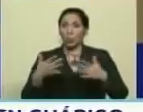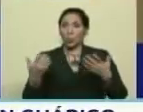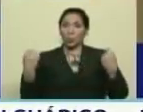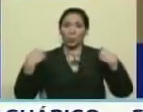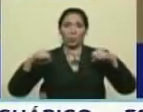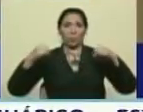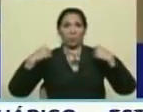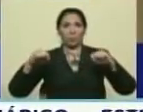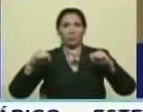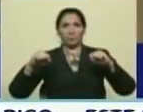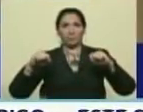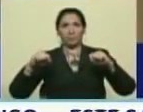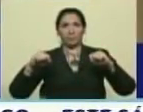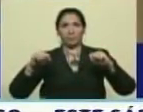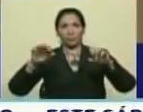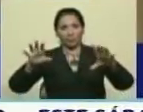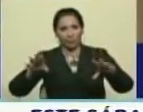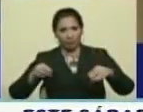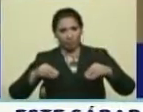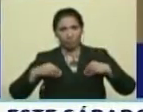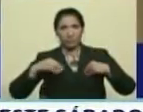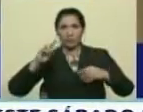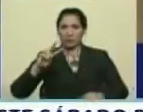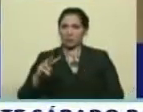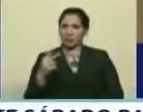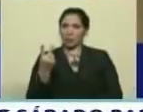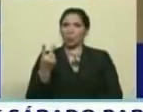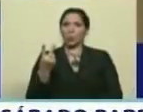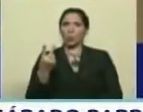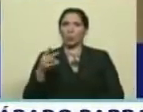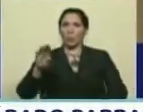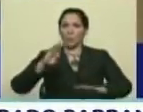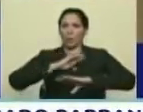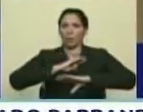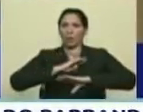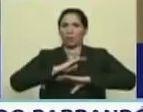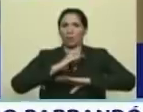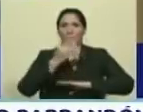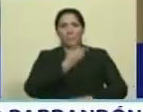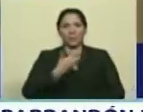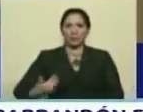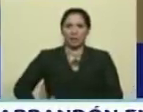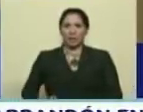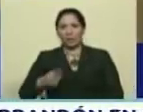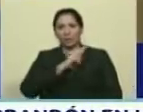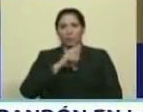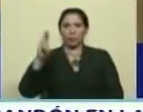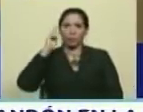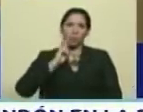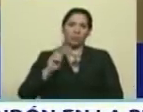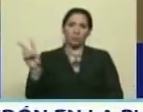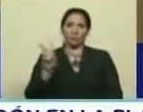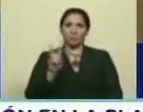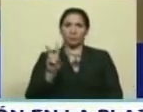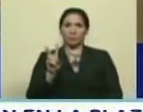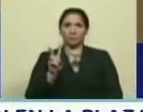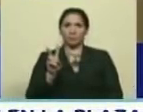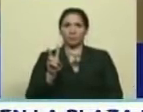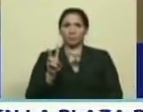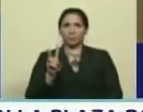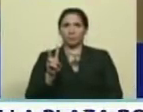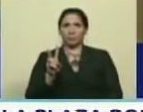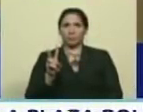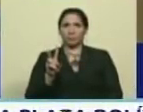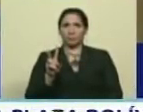para asumir su segundo mandato como presidente de la República Bolivariana de Venezuela en enero